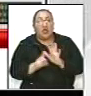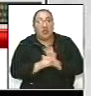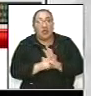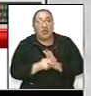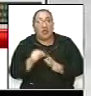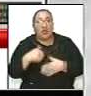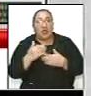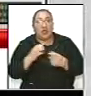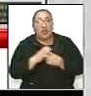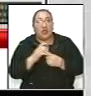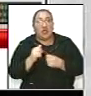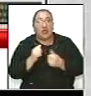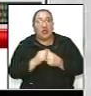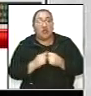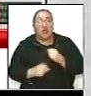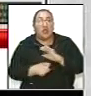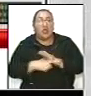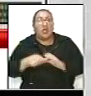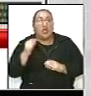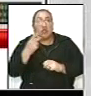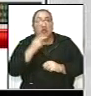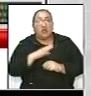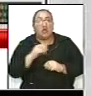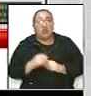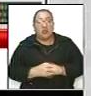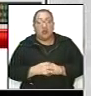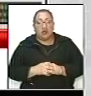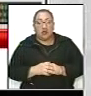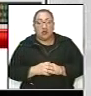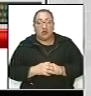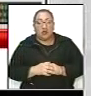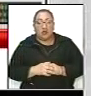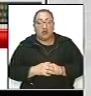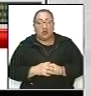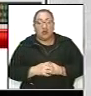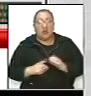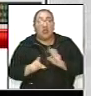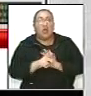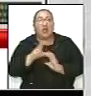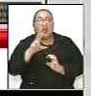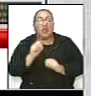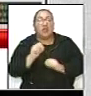que garantizan los derechos de niñas, niños y adolescentes. La ley